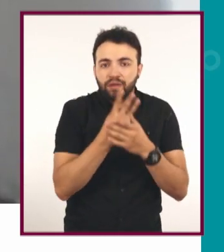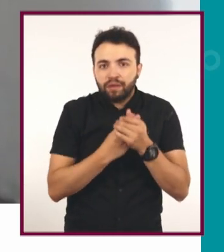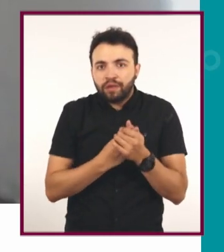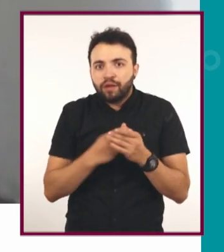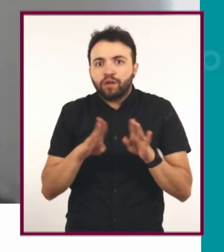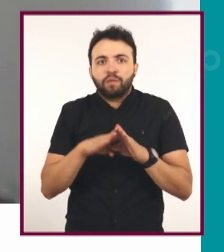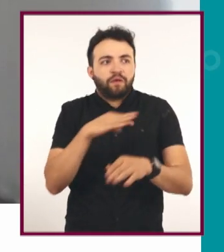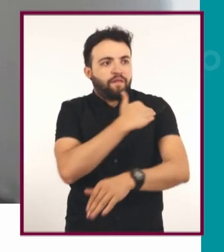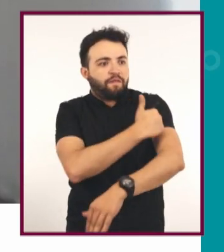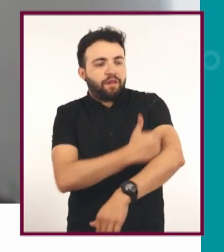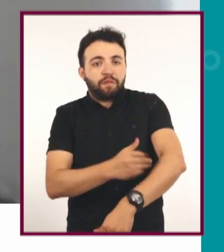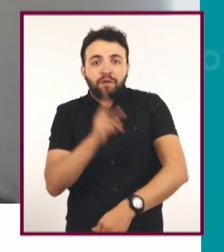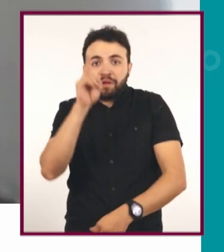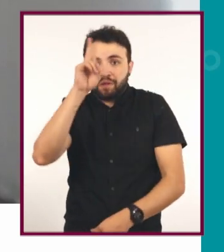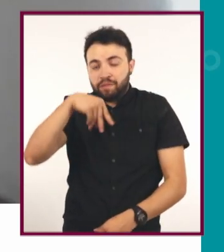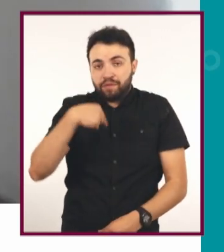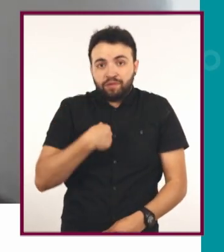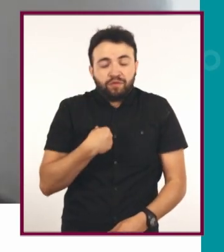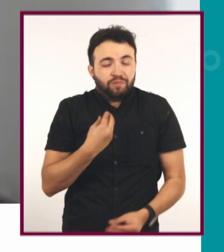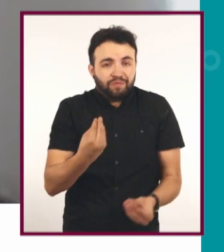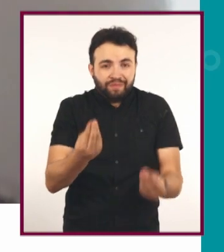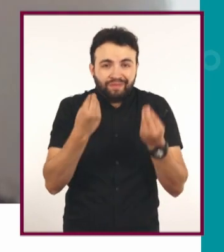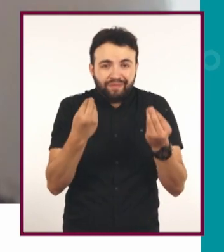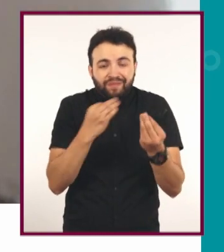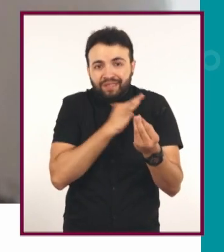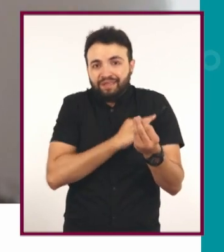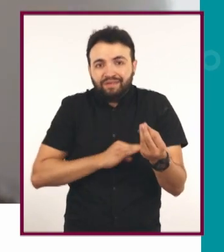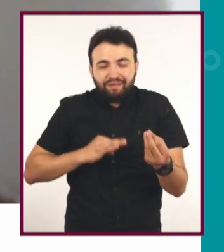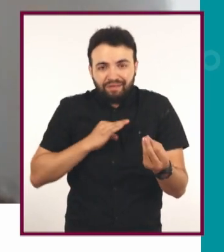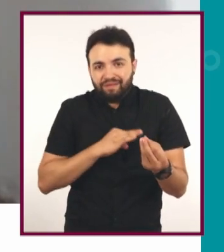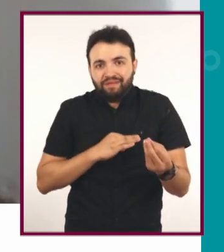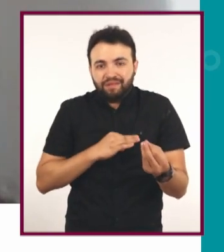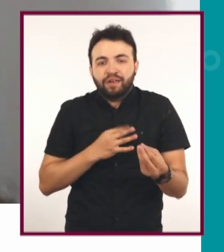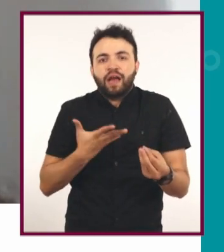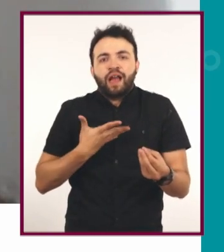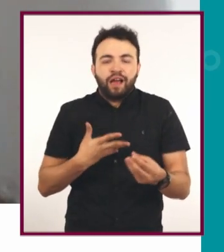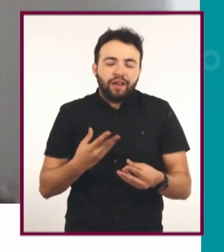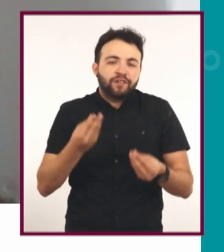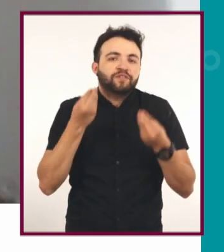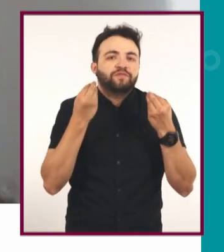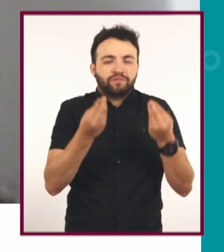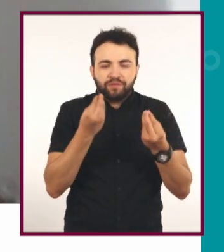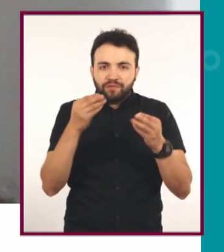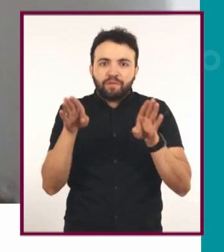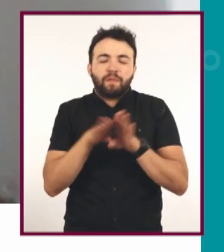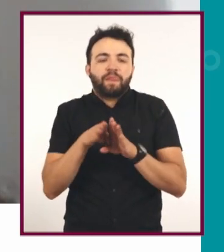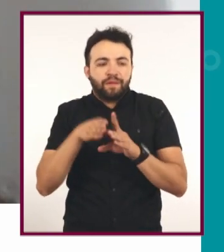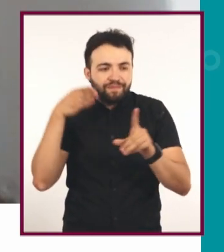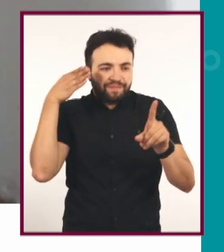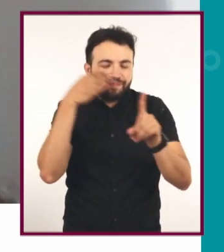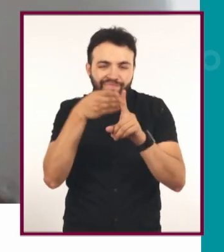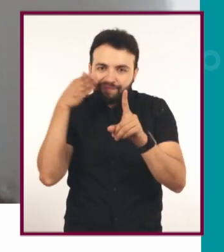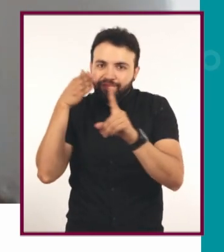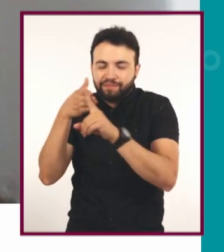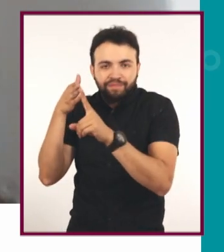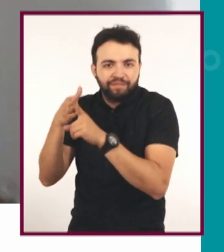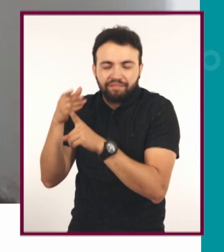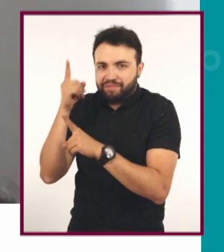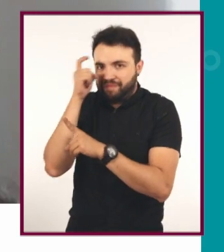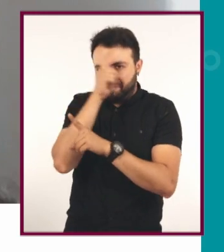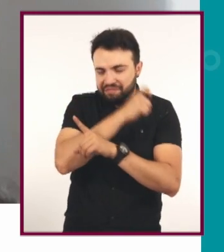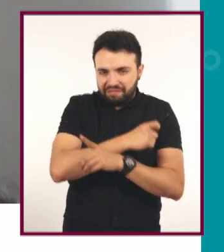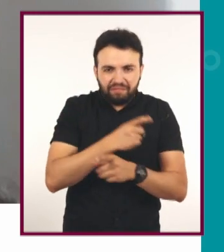16. Y pues convivir con ellas y estar todos como una familia compuesta me ha hecho muy feliz, ¿no? Tiene, por supuesto, muchos retos,